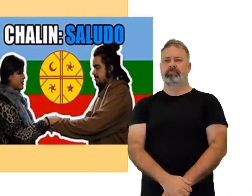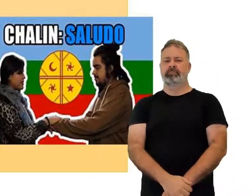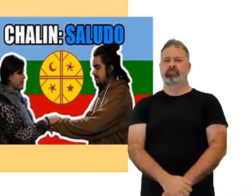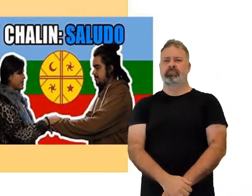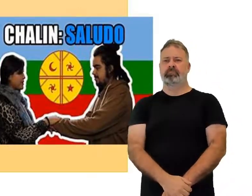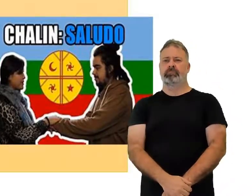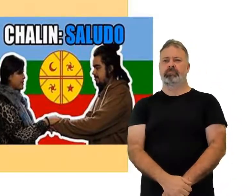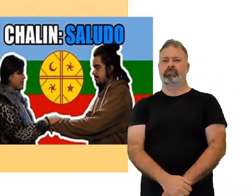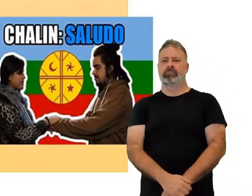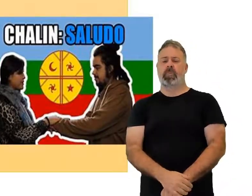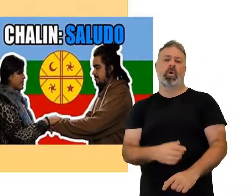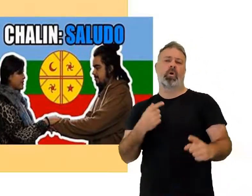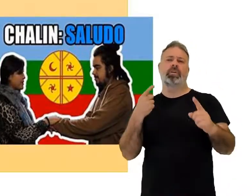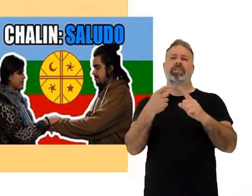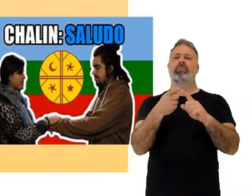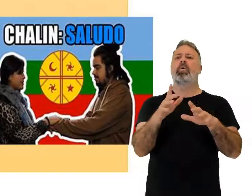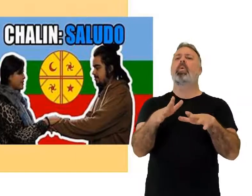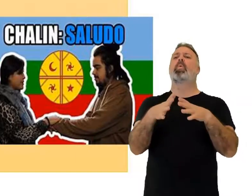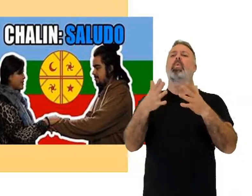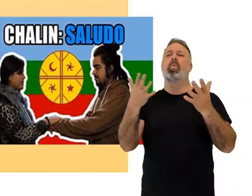para comunicar.